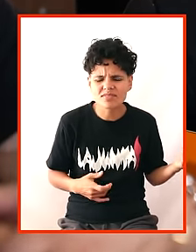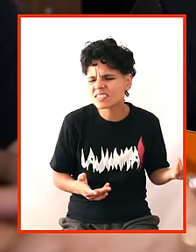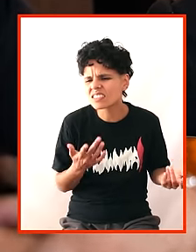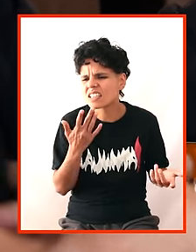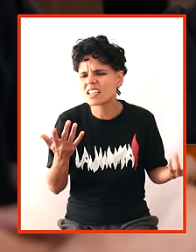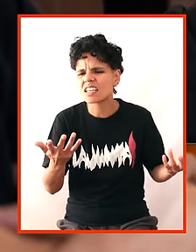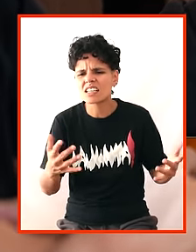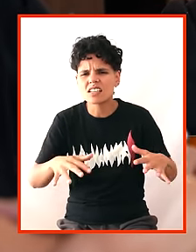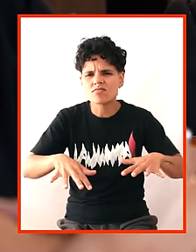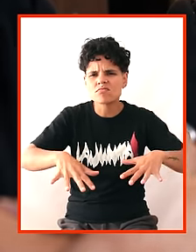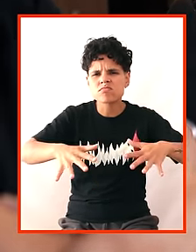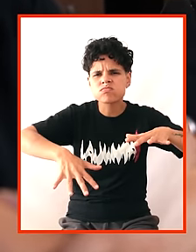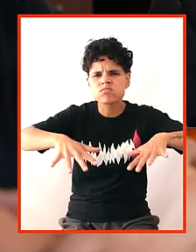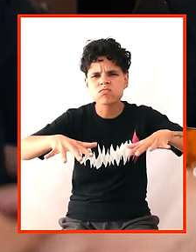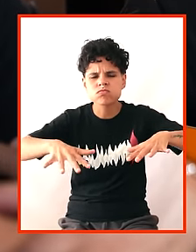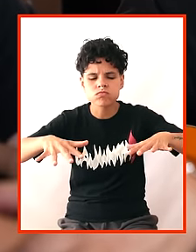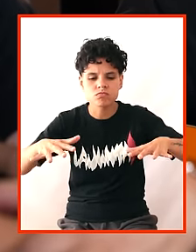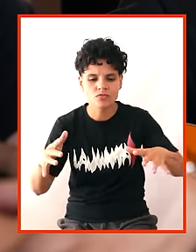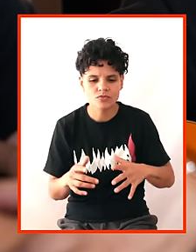qué cosa fuera. Toca la